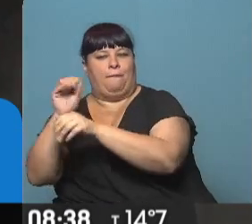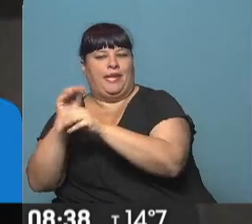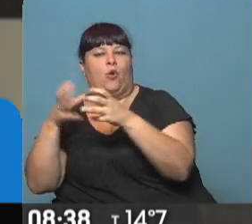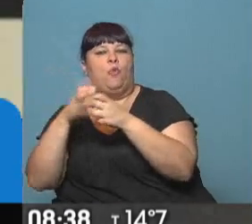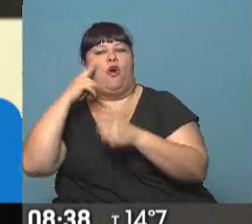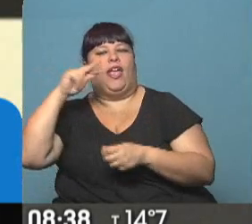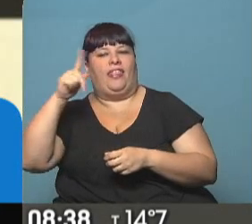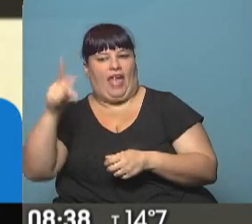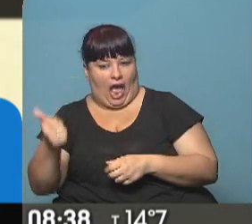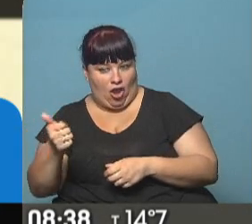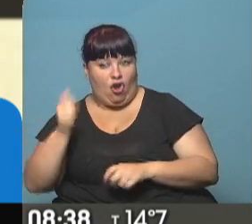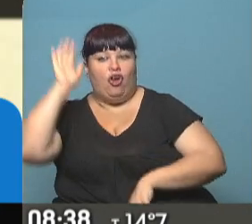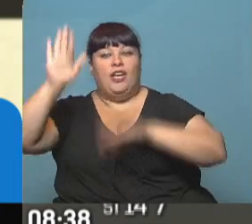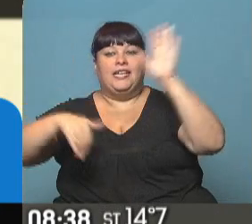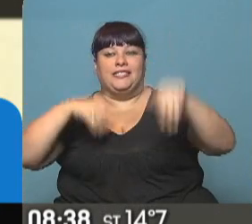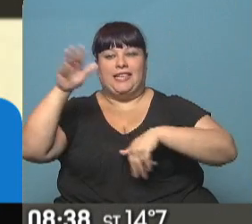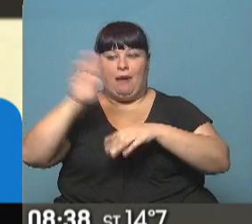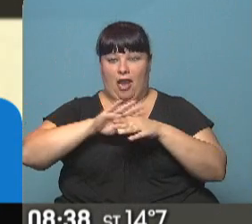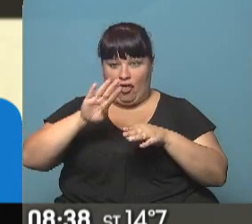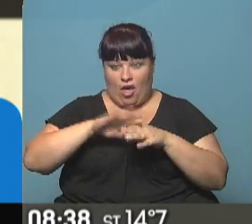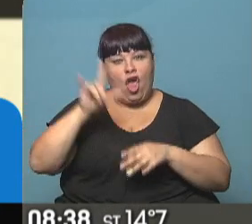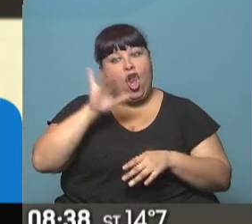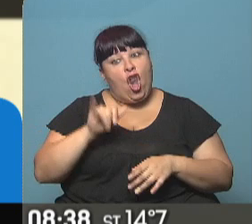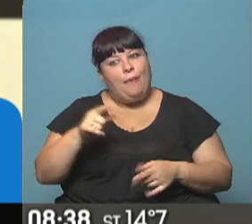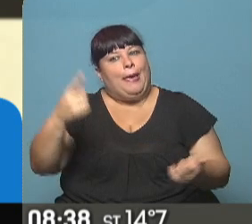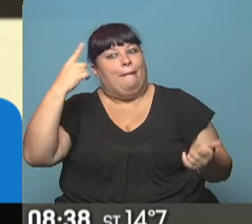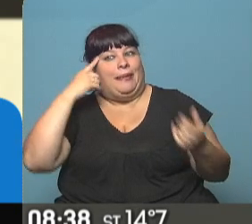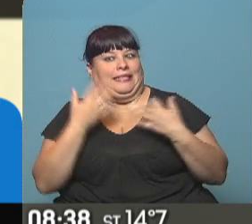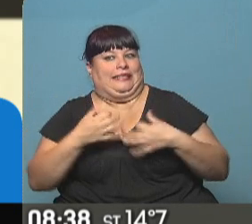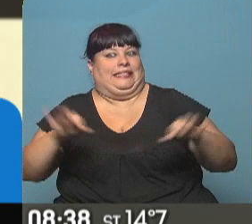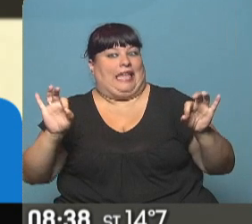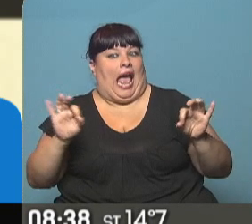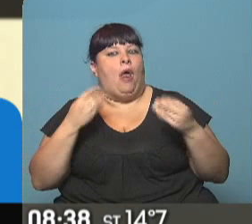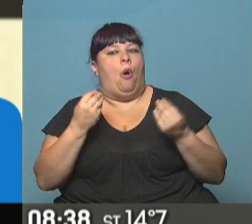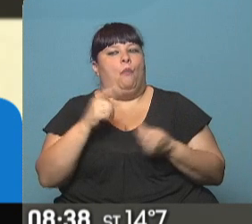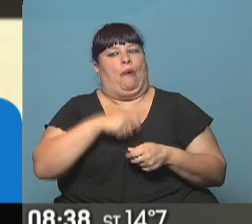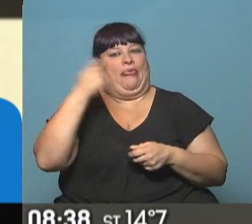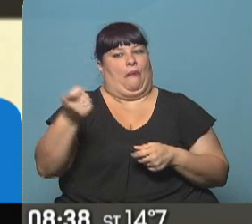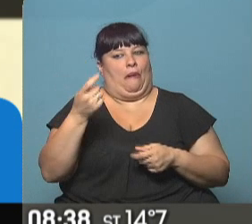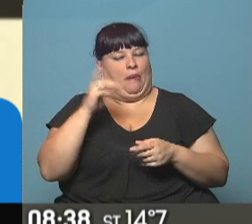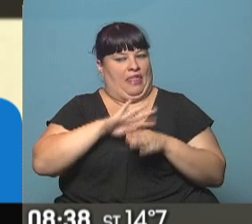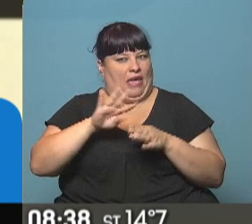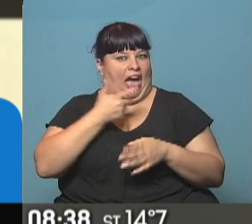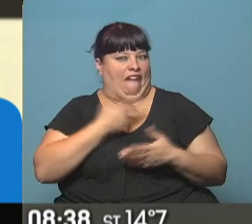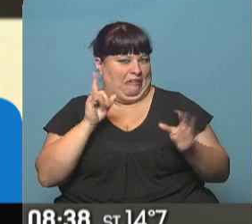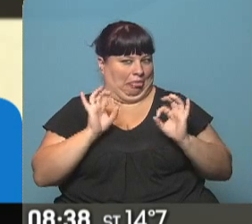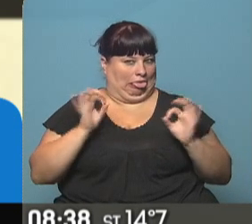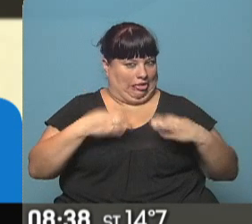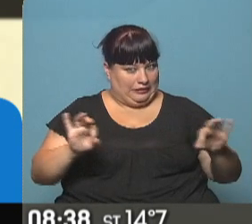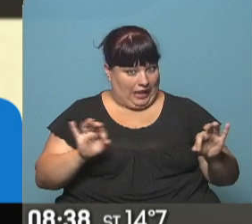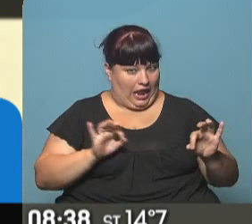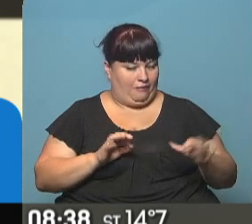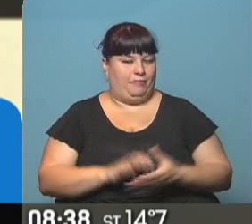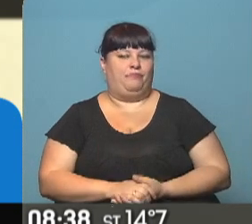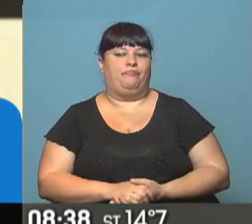Grupo Indalo. Con la convocatoria de acreedores, Cristóbal López pensaba en un salvataje que le impidiera devolver el dinero que adeuda a